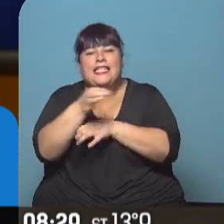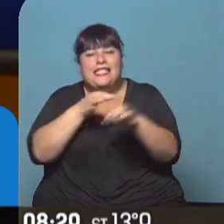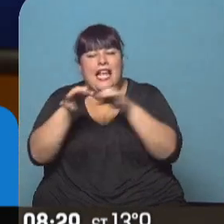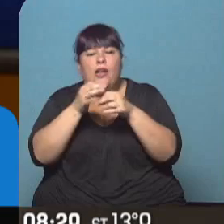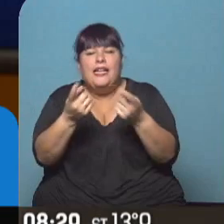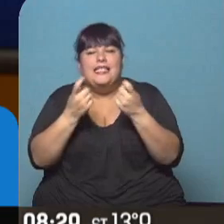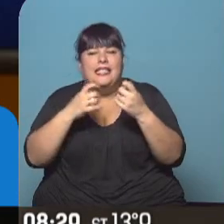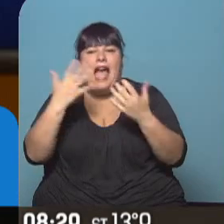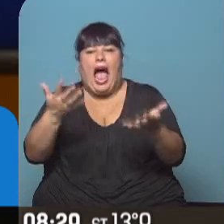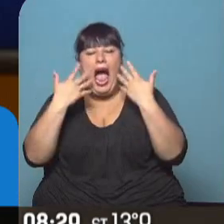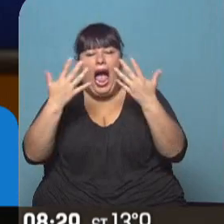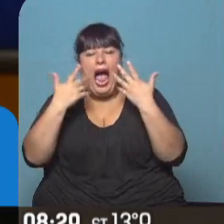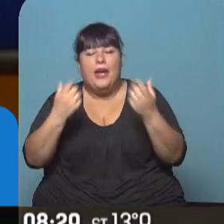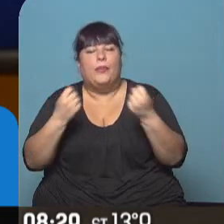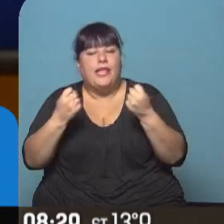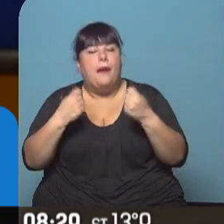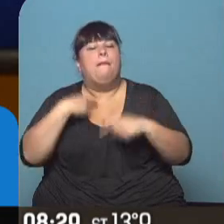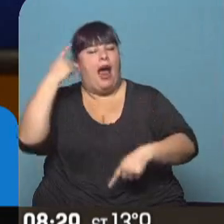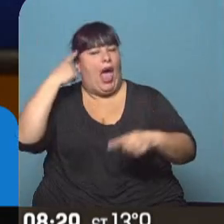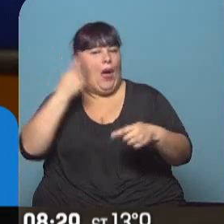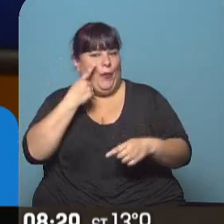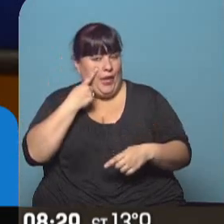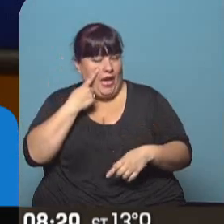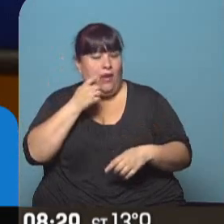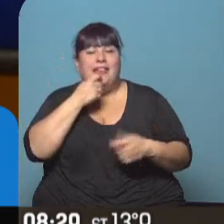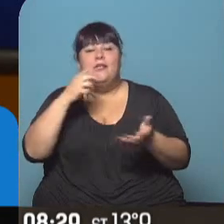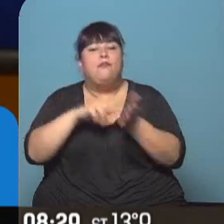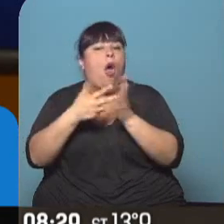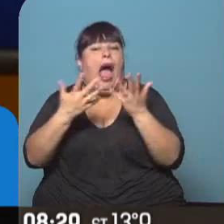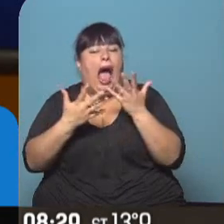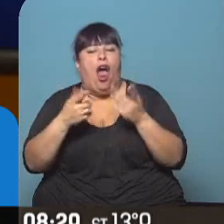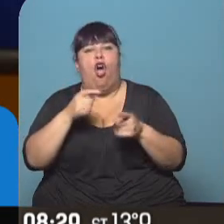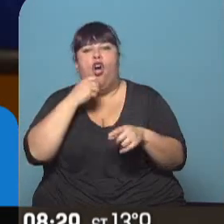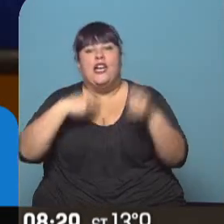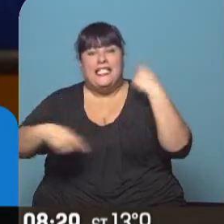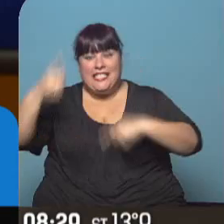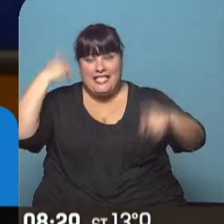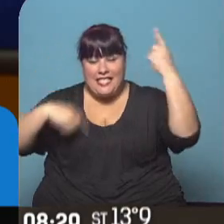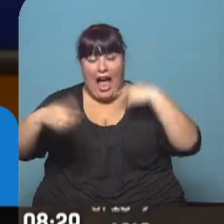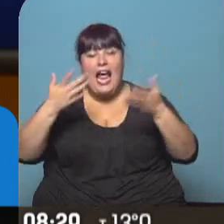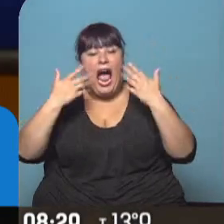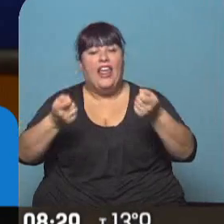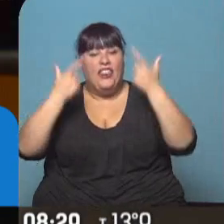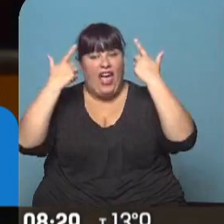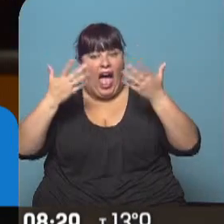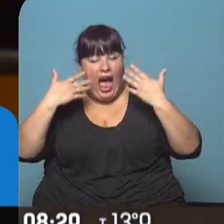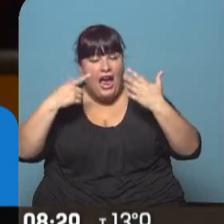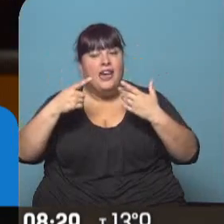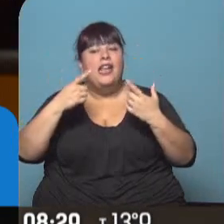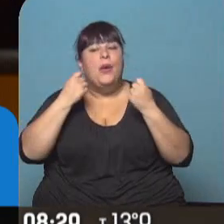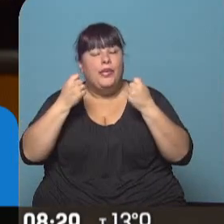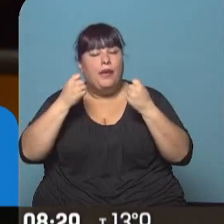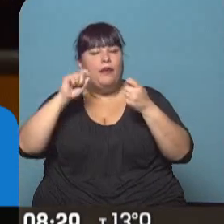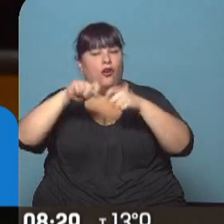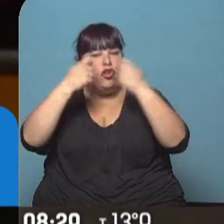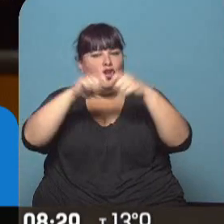requieren mucho oxígeno y muchos nutrientes para funcionar. Y cualquier alteración de la sangre que le lleva el oxígeno y los nutrientes empiezan a